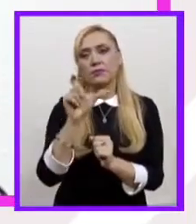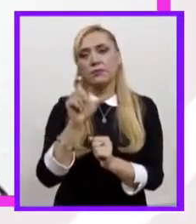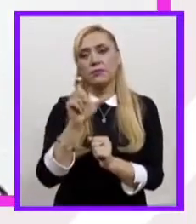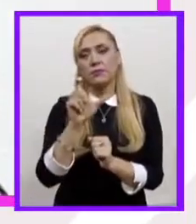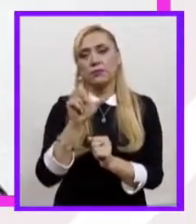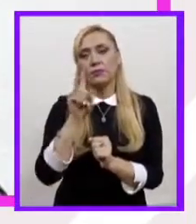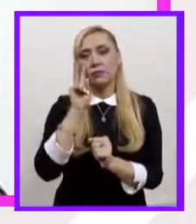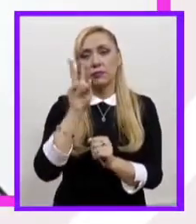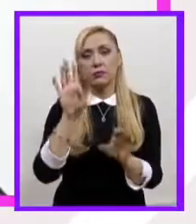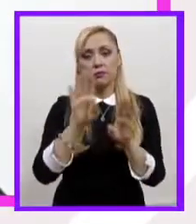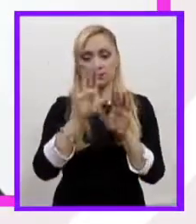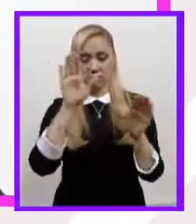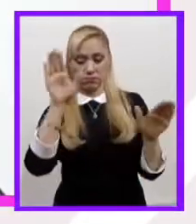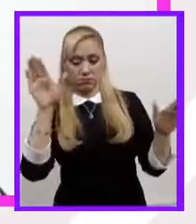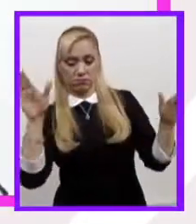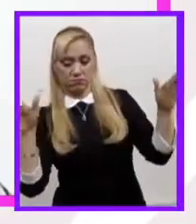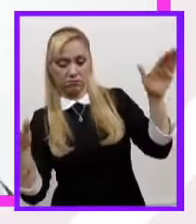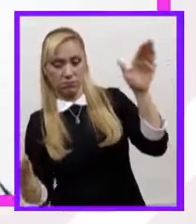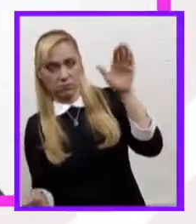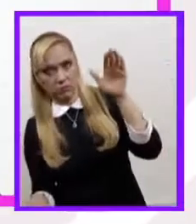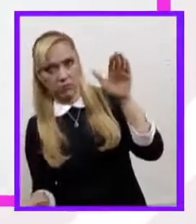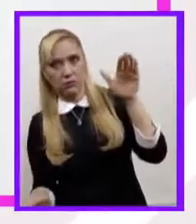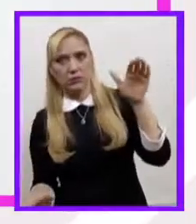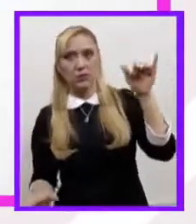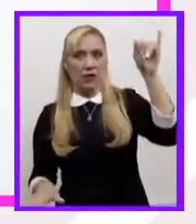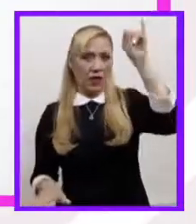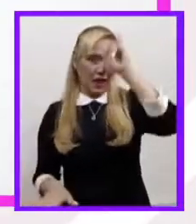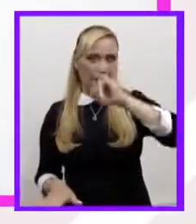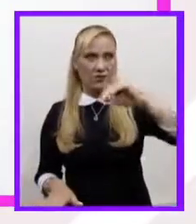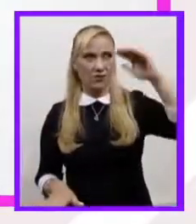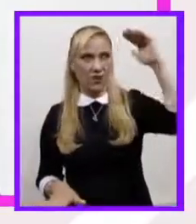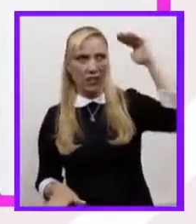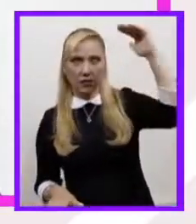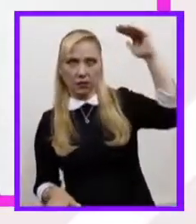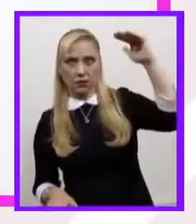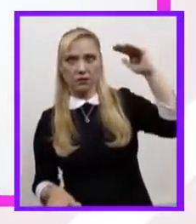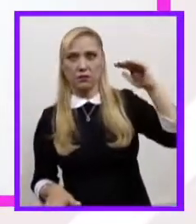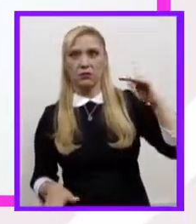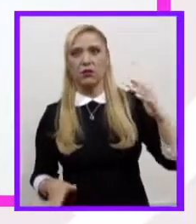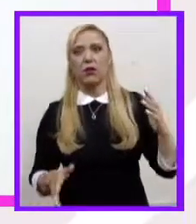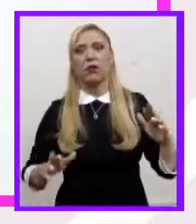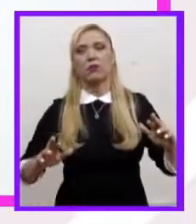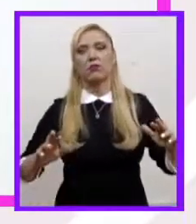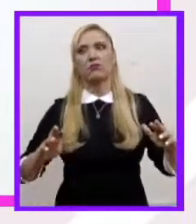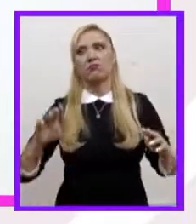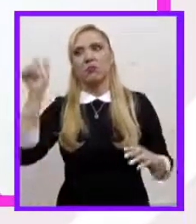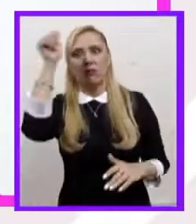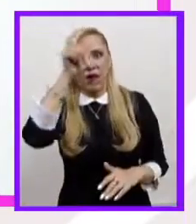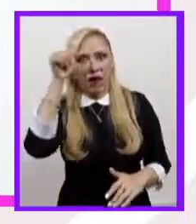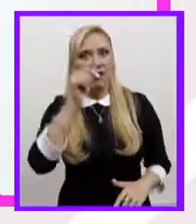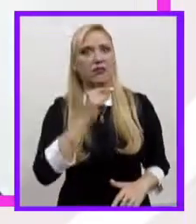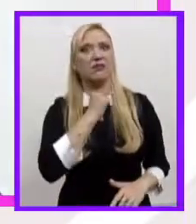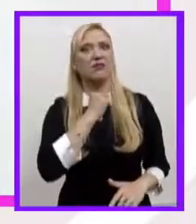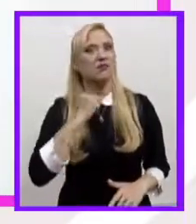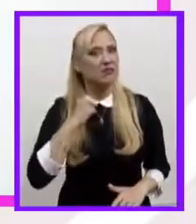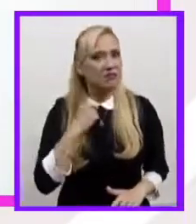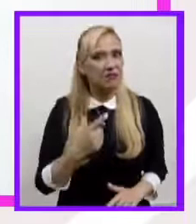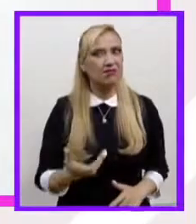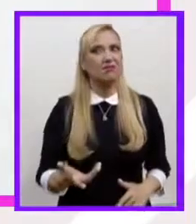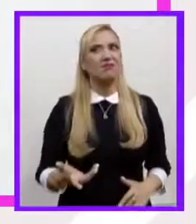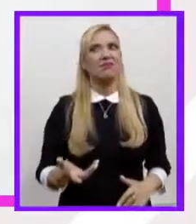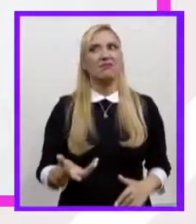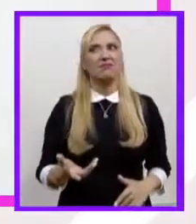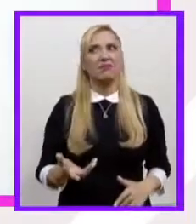relación de subordinación, es decir, cuando el jefe, cuando el ministro de culto, cuando alguien que ejerce